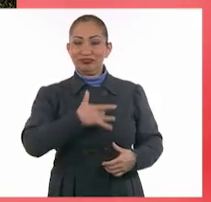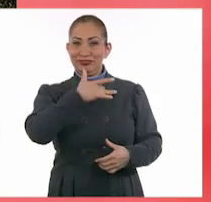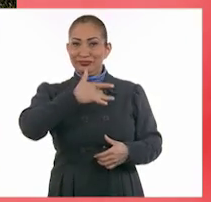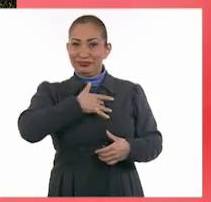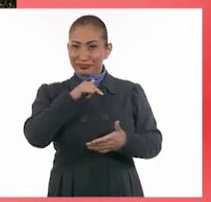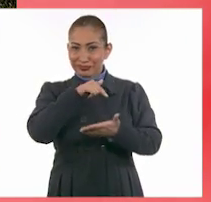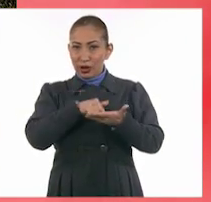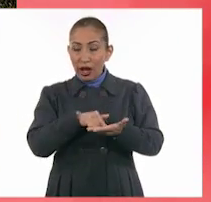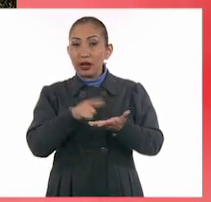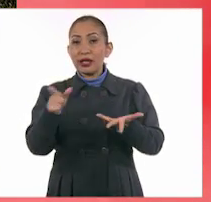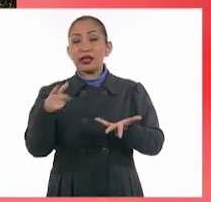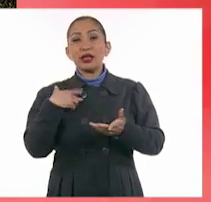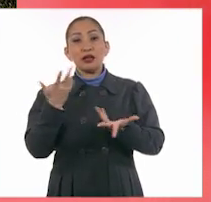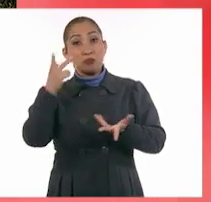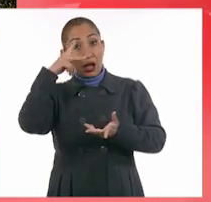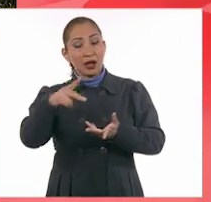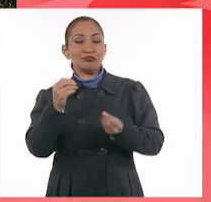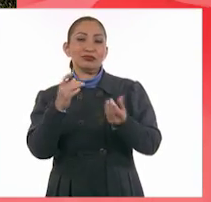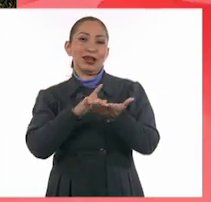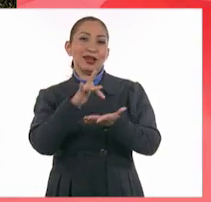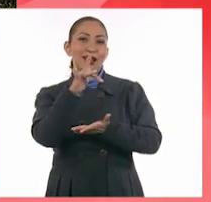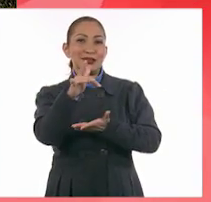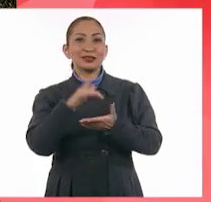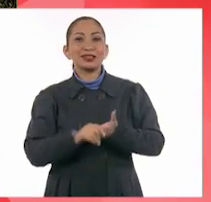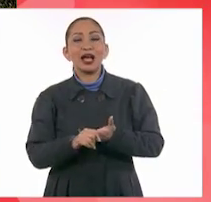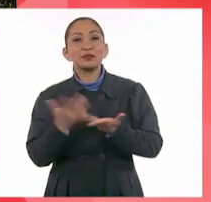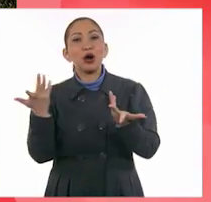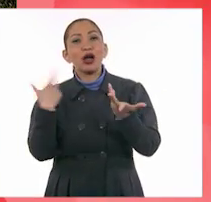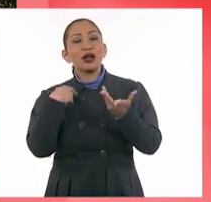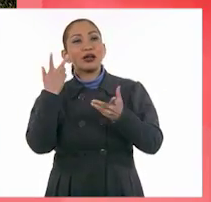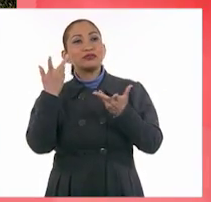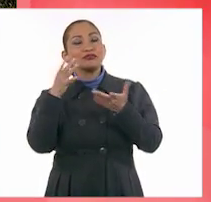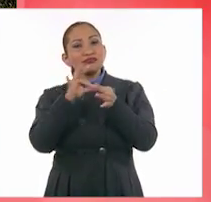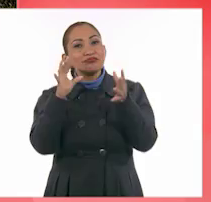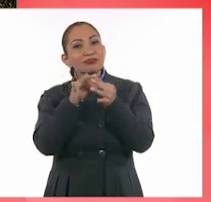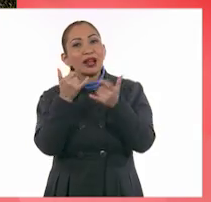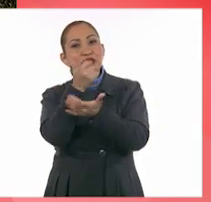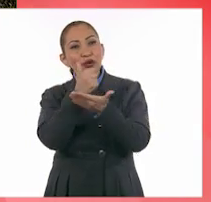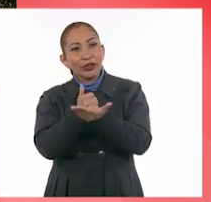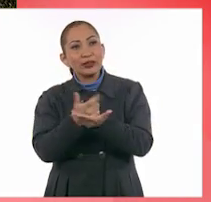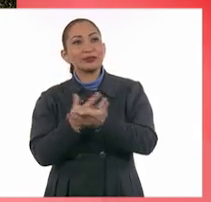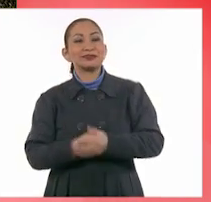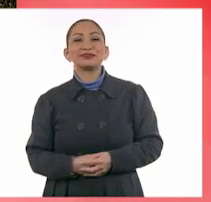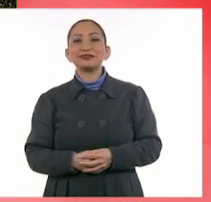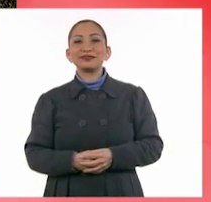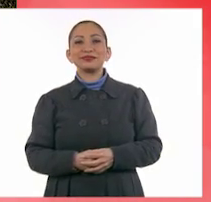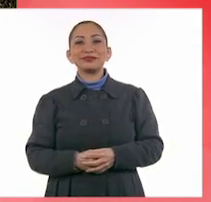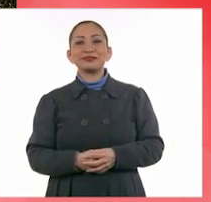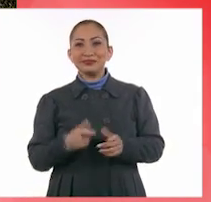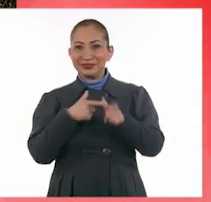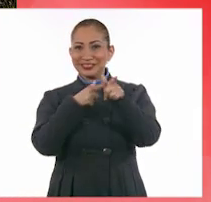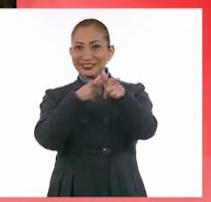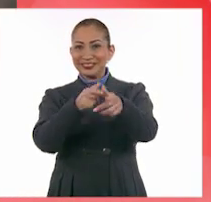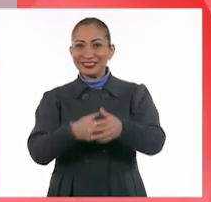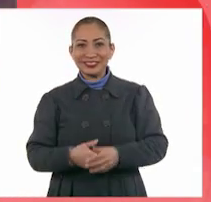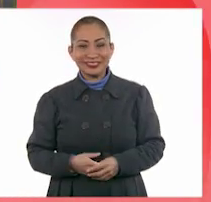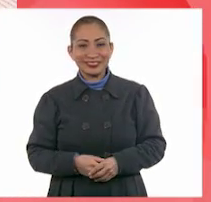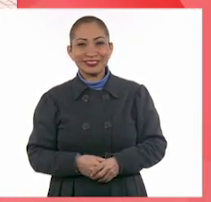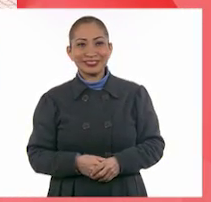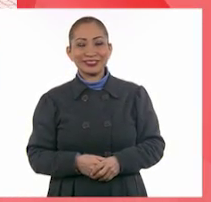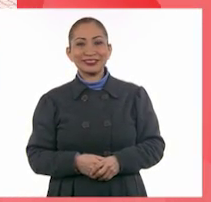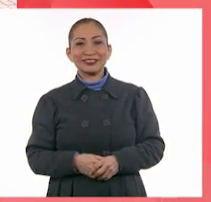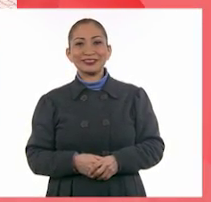él y pues lo invitamos. Muchísimas gracias, cronista de la ciudad, Arnulfo Estrada. Continuamos.